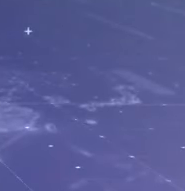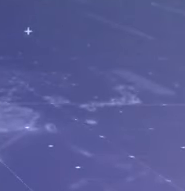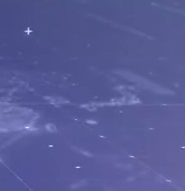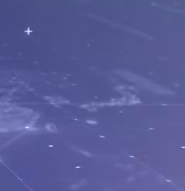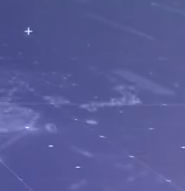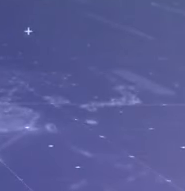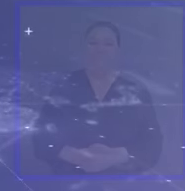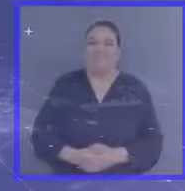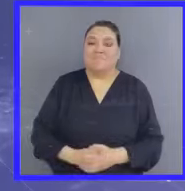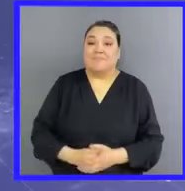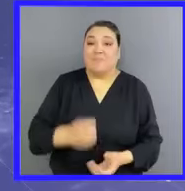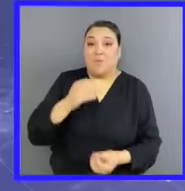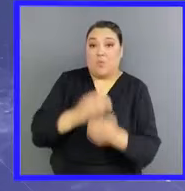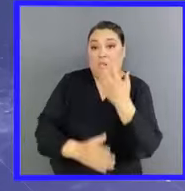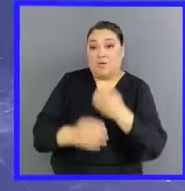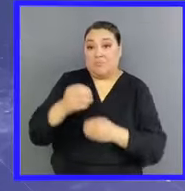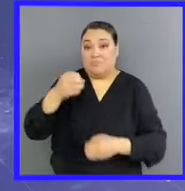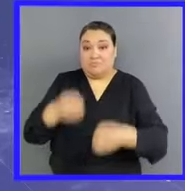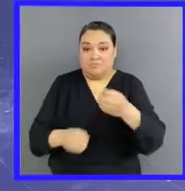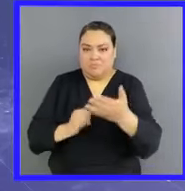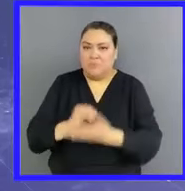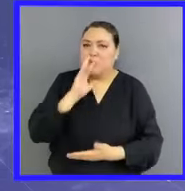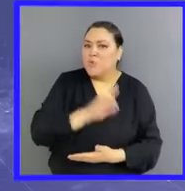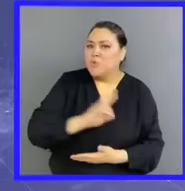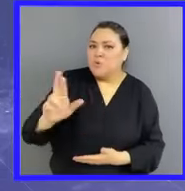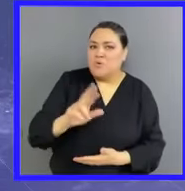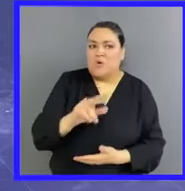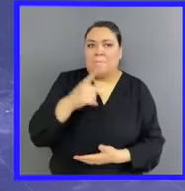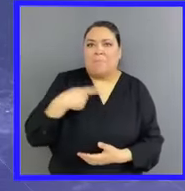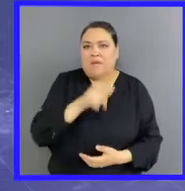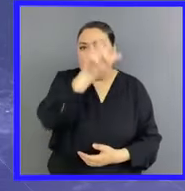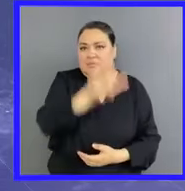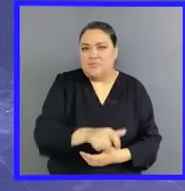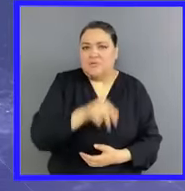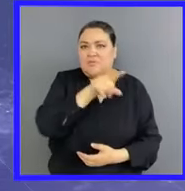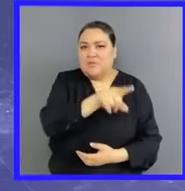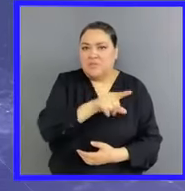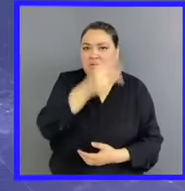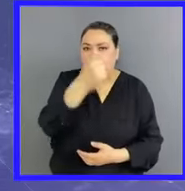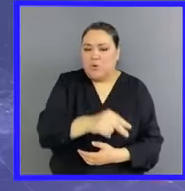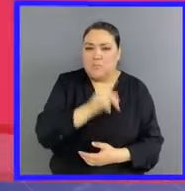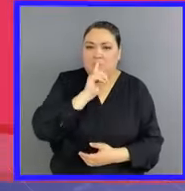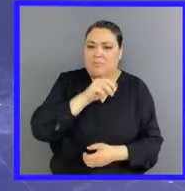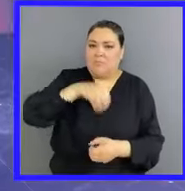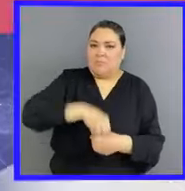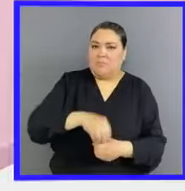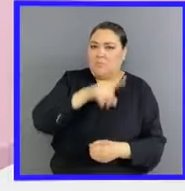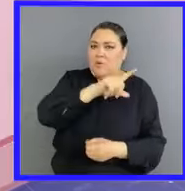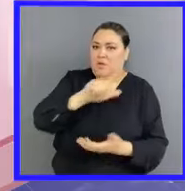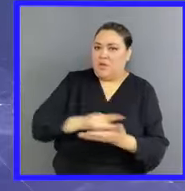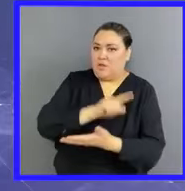Nueva Corte declara válida reserva de identidad de servidores públicos que apliquen la ley antilavado.